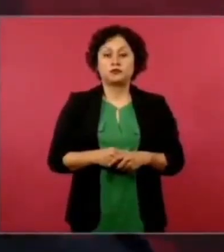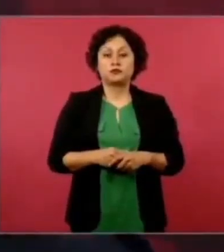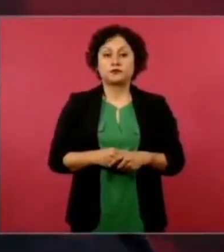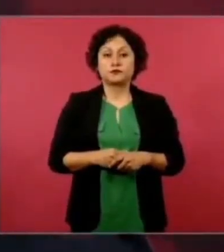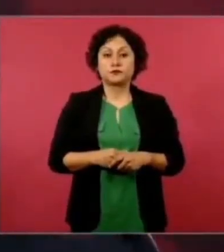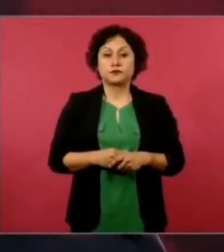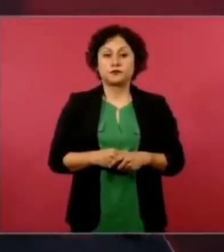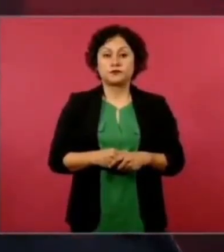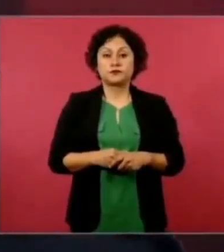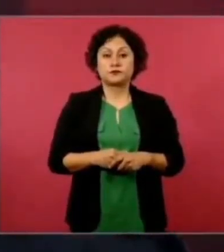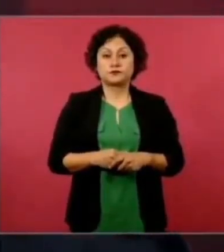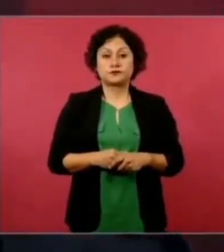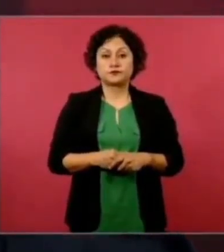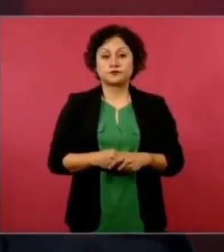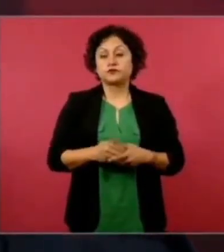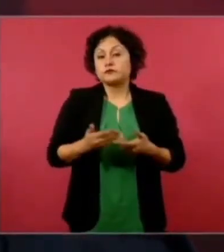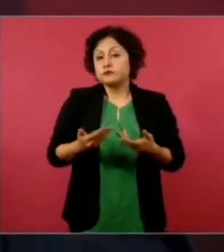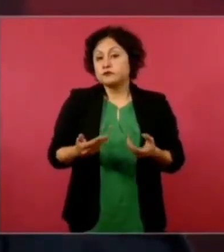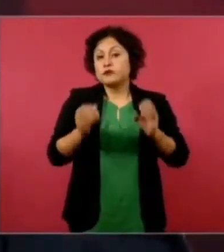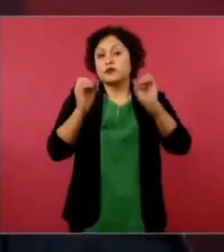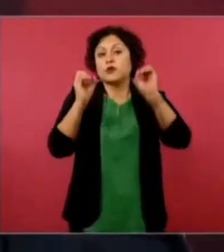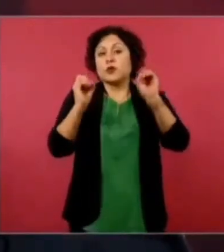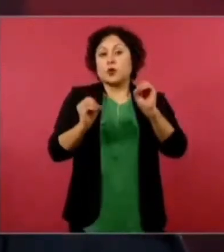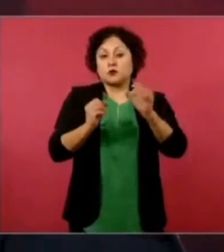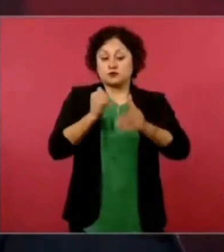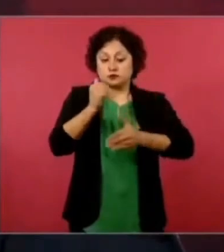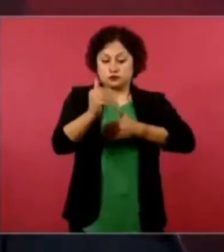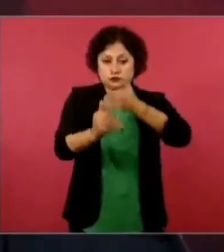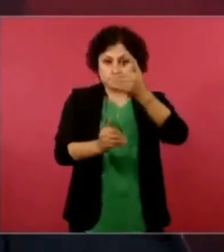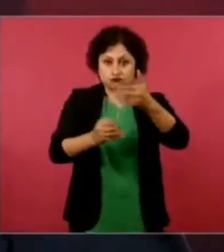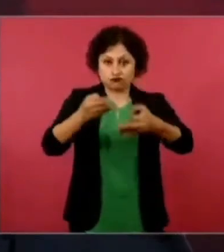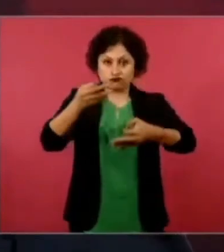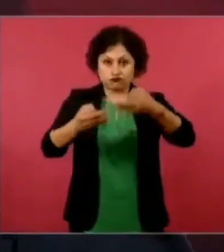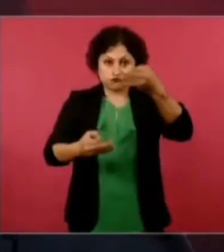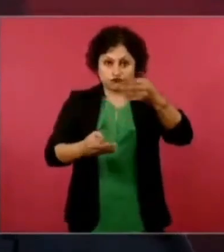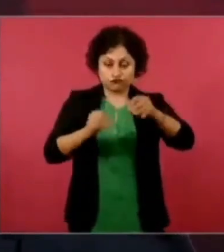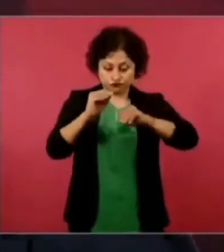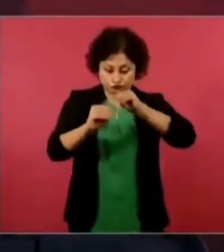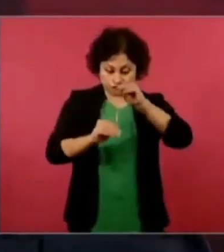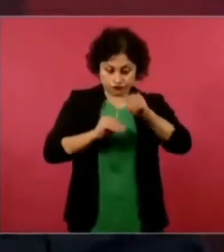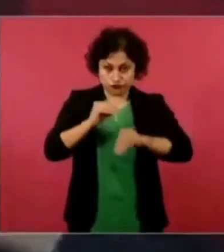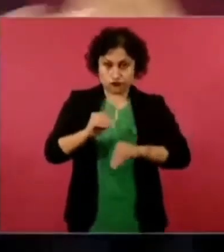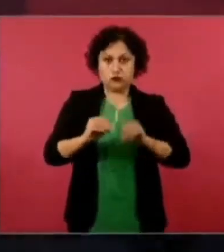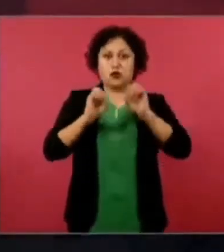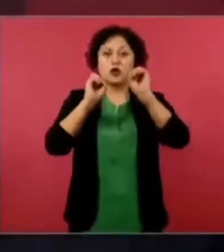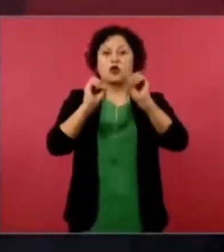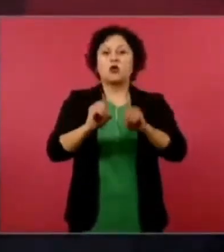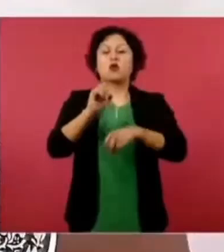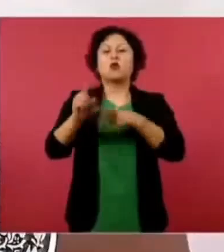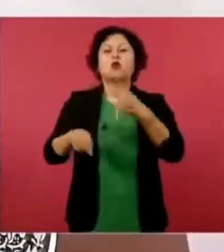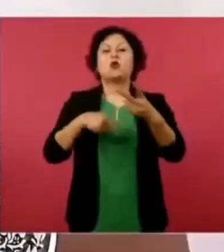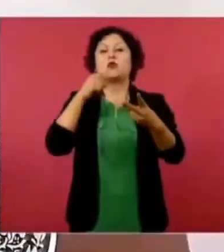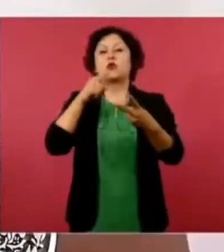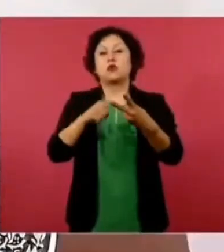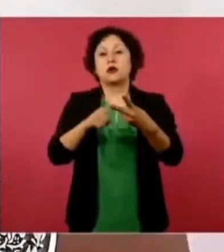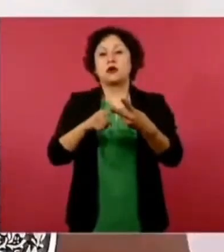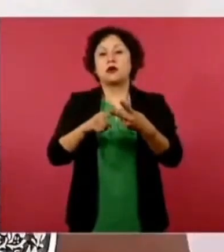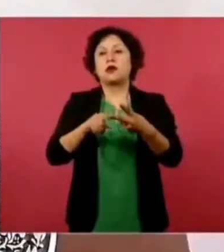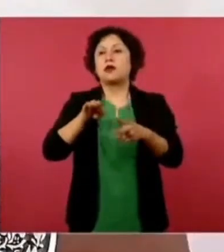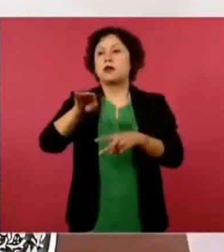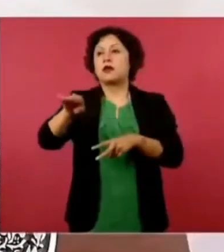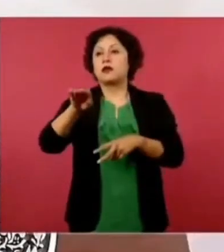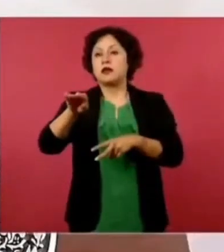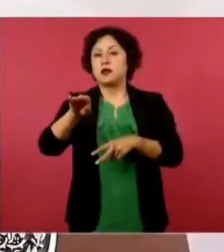se le integre mal el expediente o que no solicite la orden de aprehensión, lo que le corresponde a la